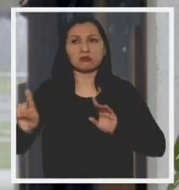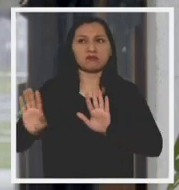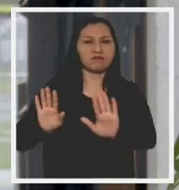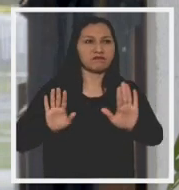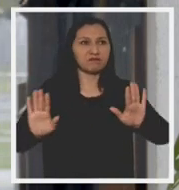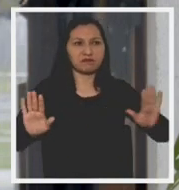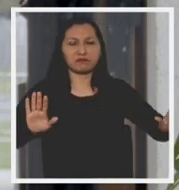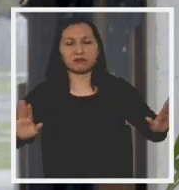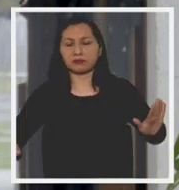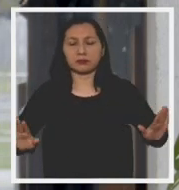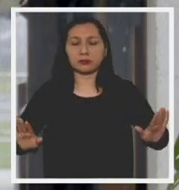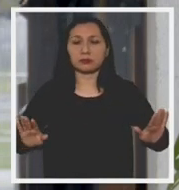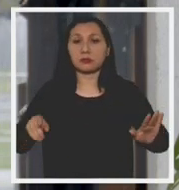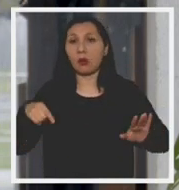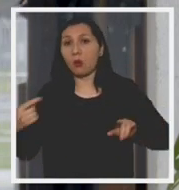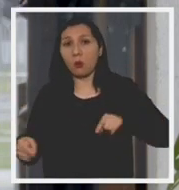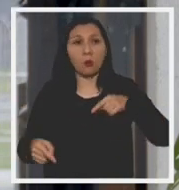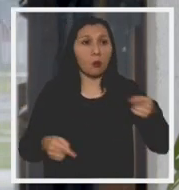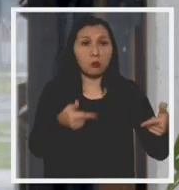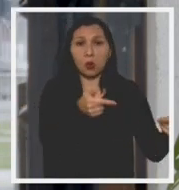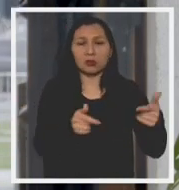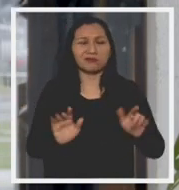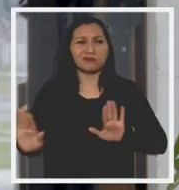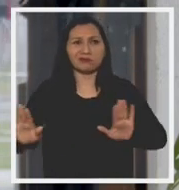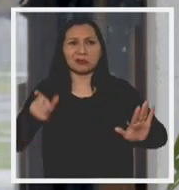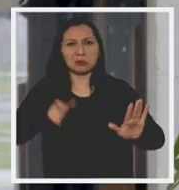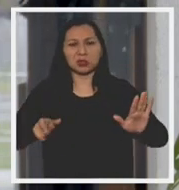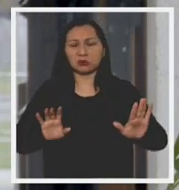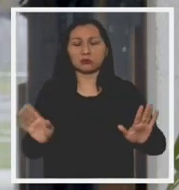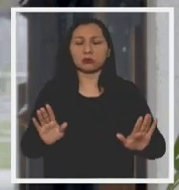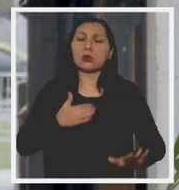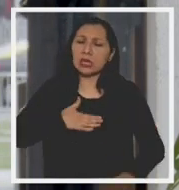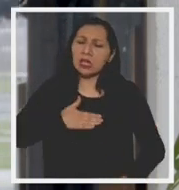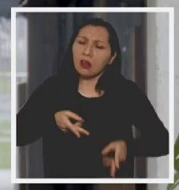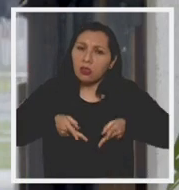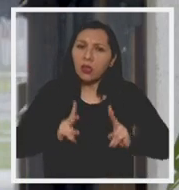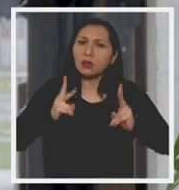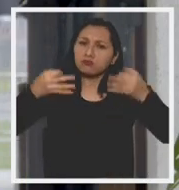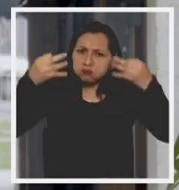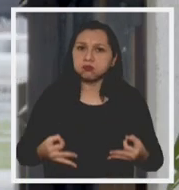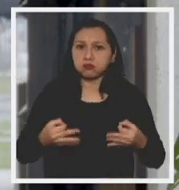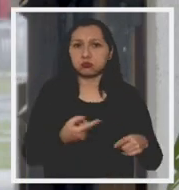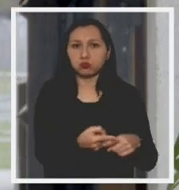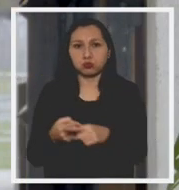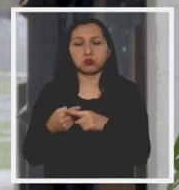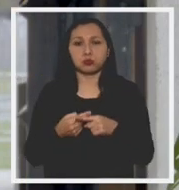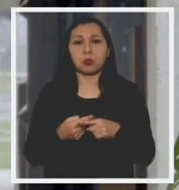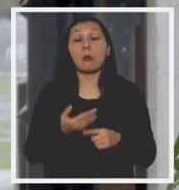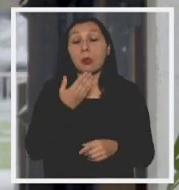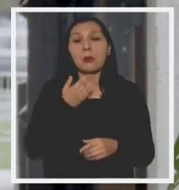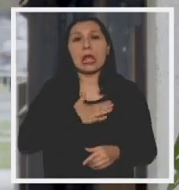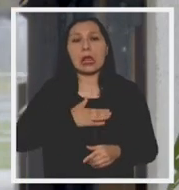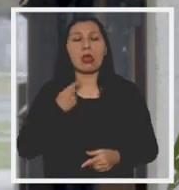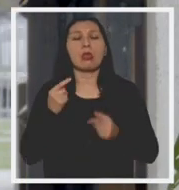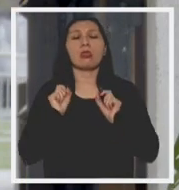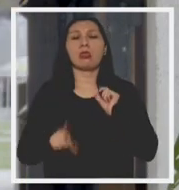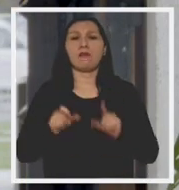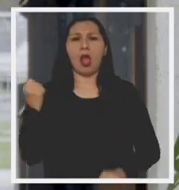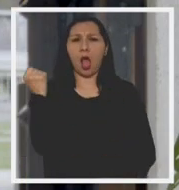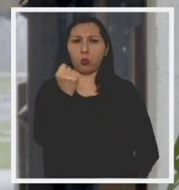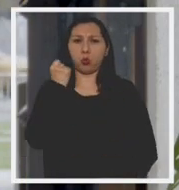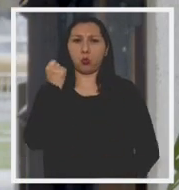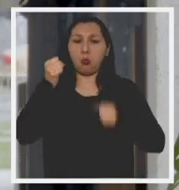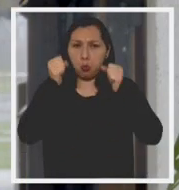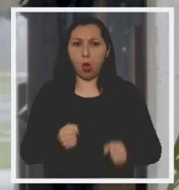y de otros, de unos y de otros. Quieren derechos sociales garantizados, pero también quieren defender su autonomía y